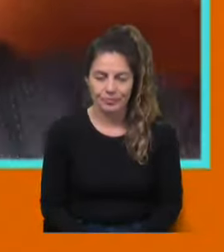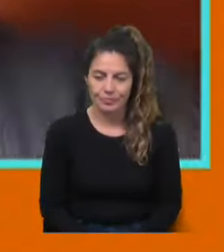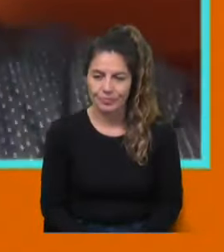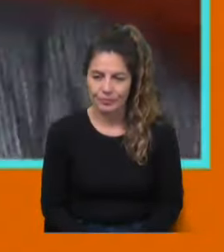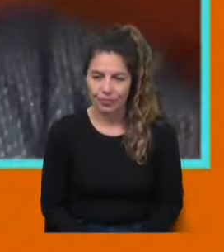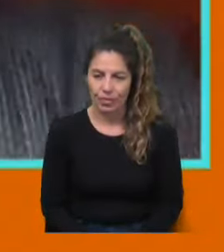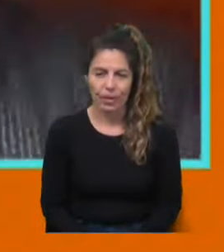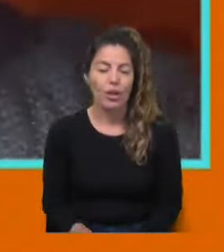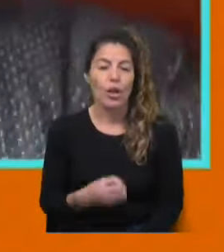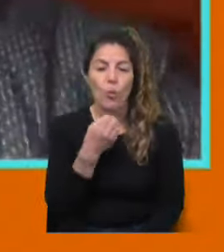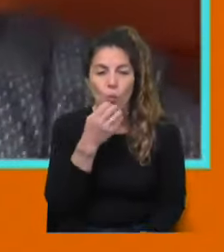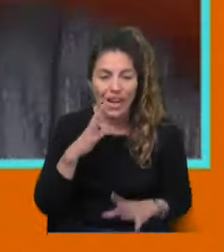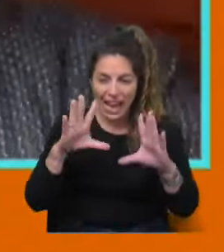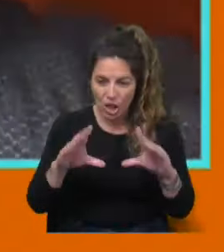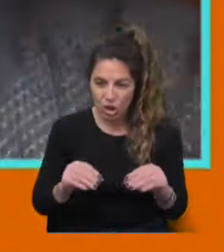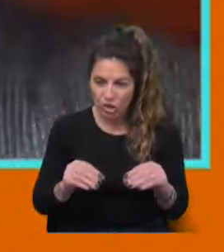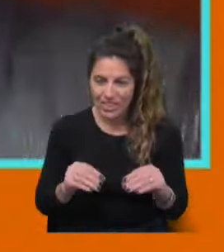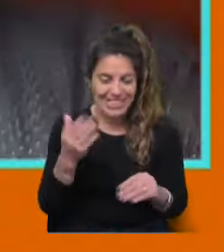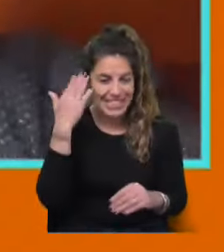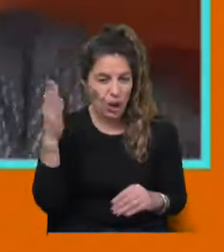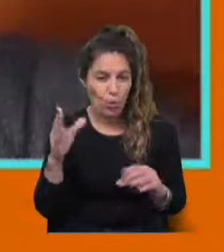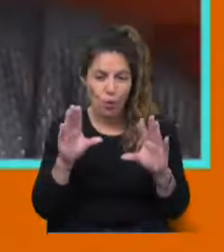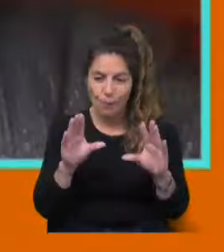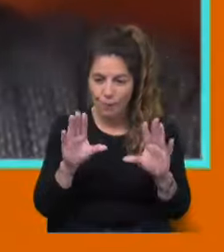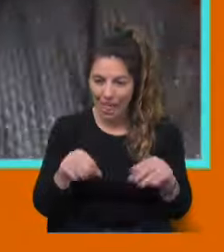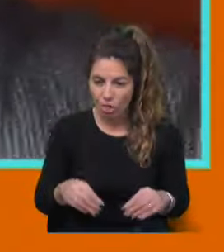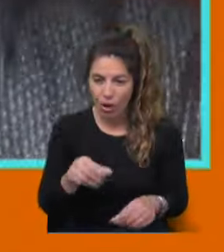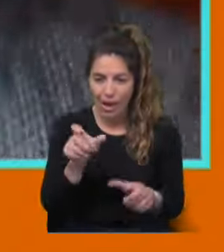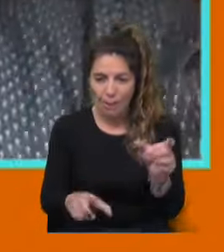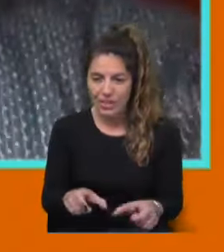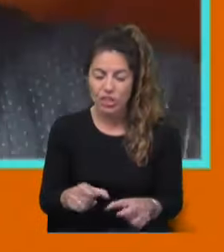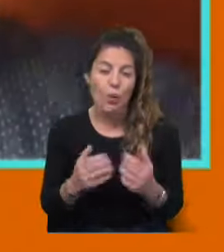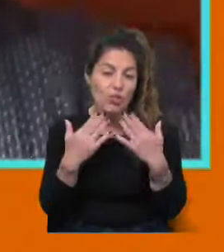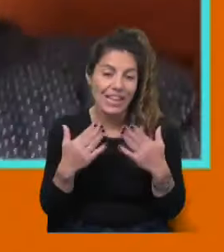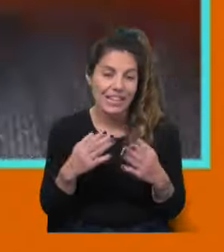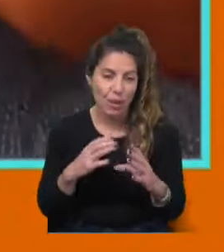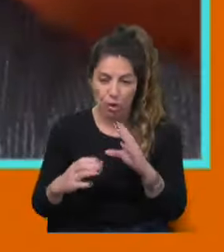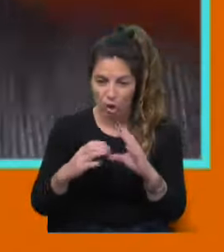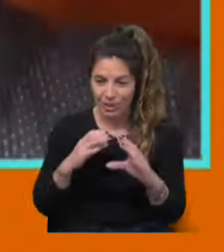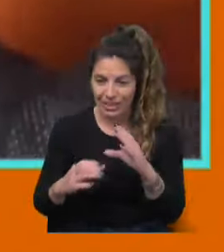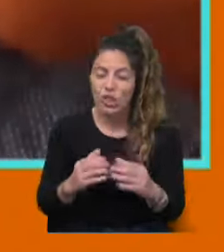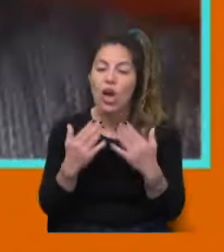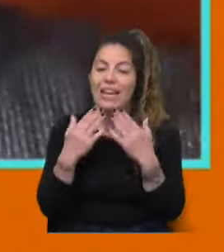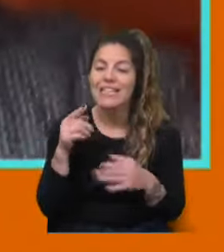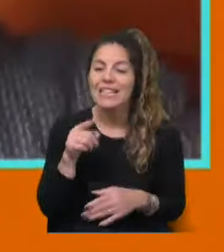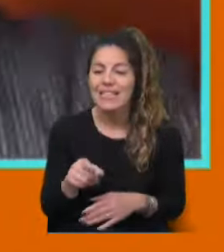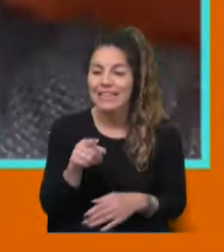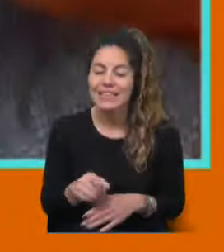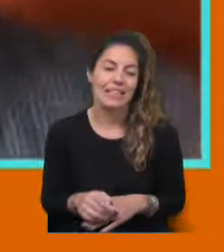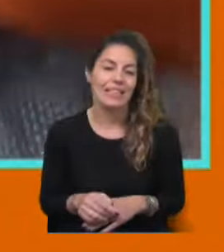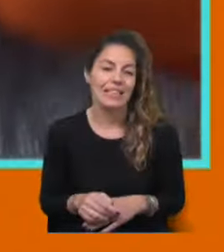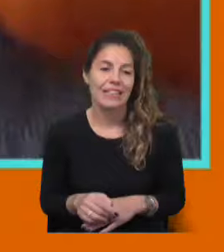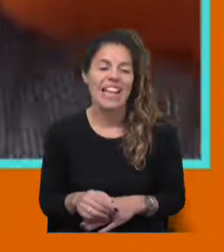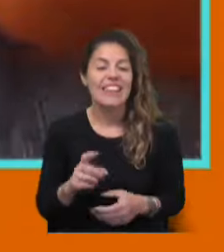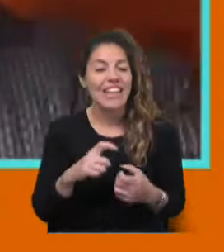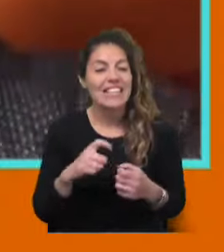Buenas noches, el saludo para ti, para los compañeros y para la teleaudiencia. Gracias por la comunicación. No, Roberto, gracias a ti. Desde